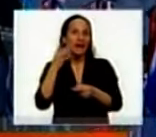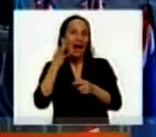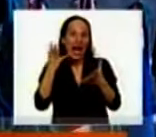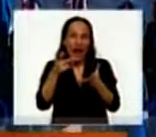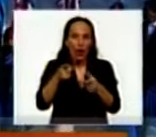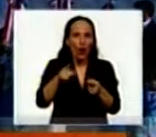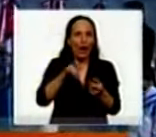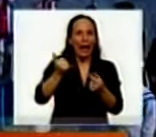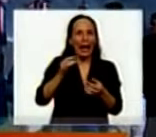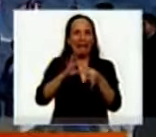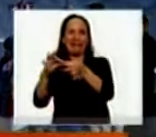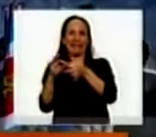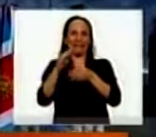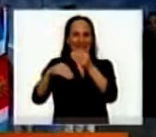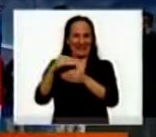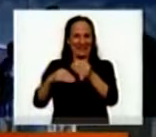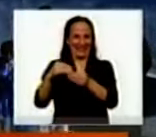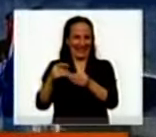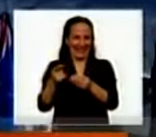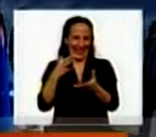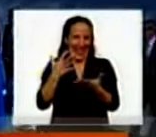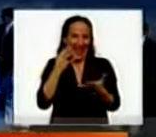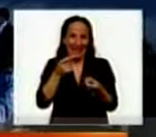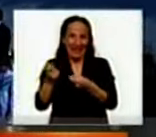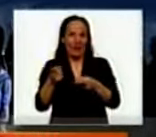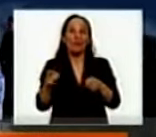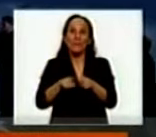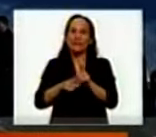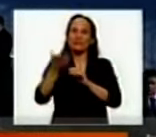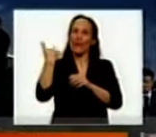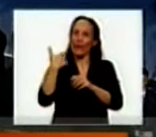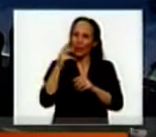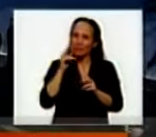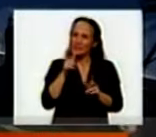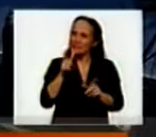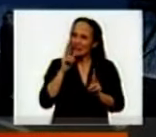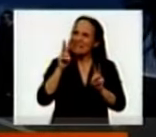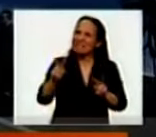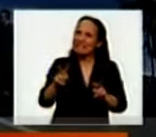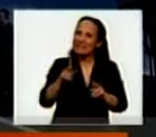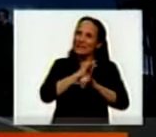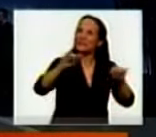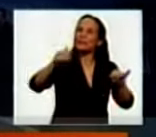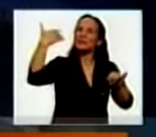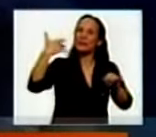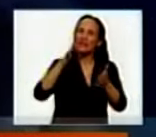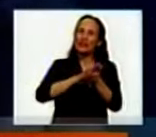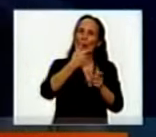demás. Ahí fue el mensaje de la empanada, que espero que hayan visto. Hasta esa cosa